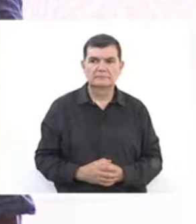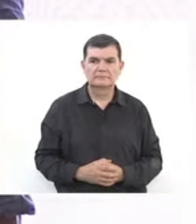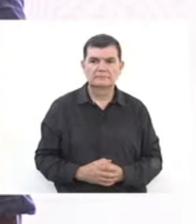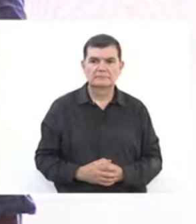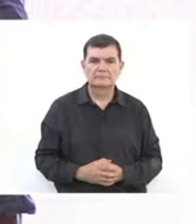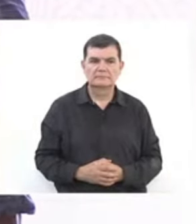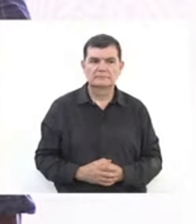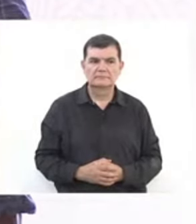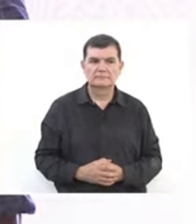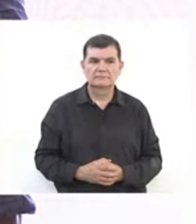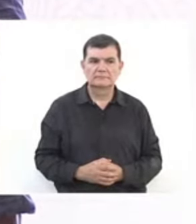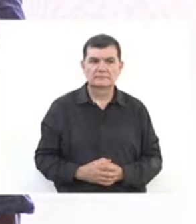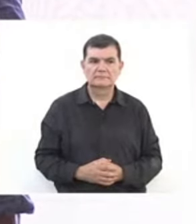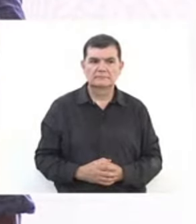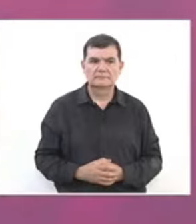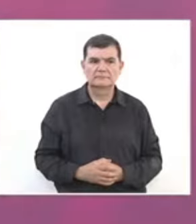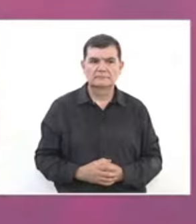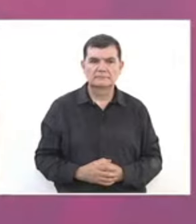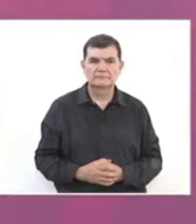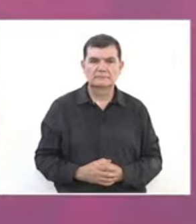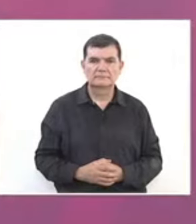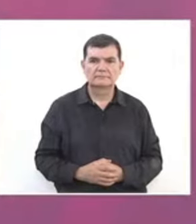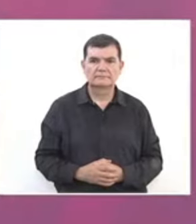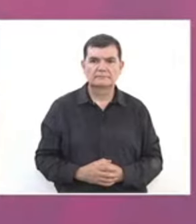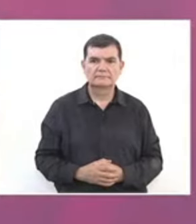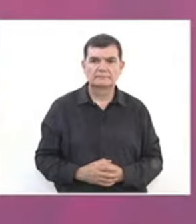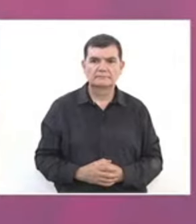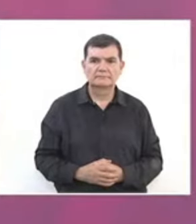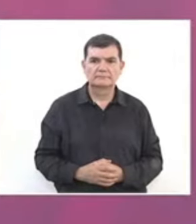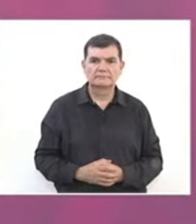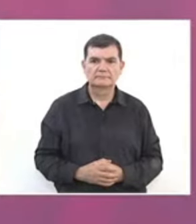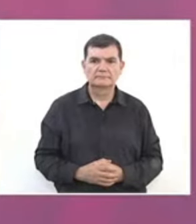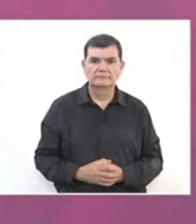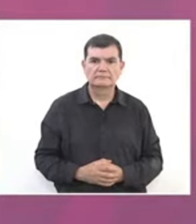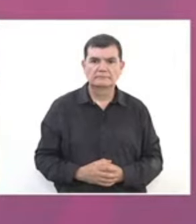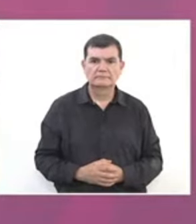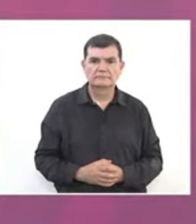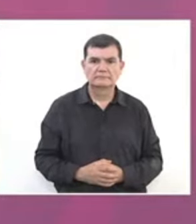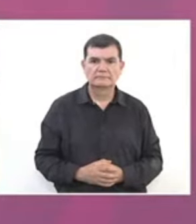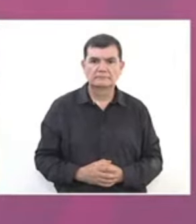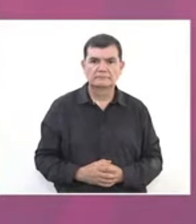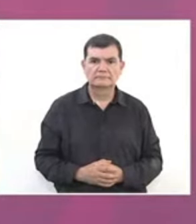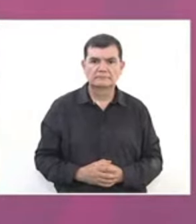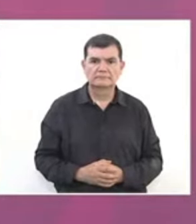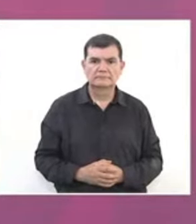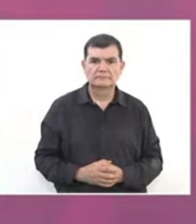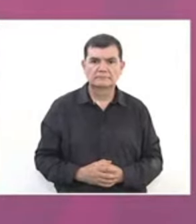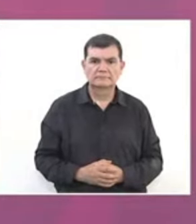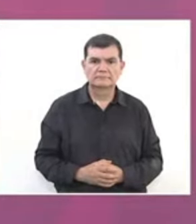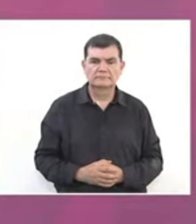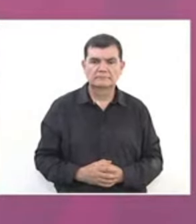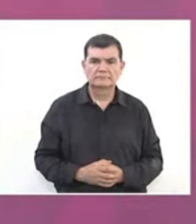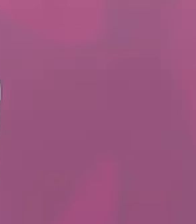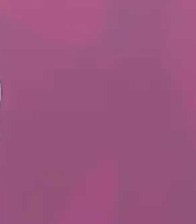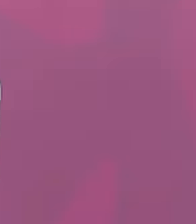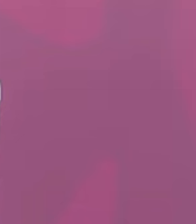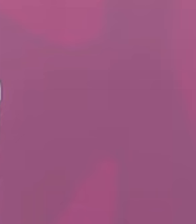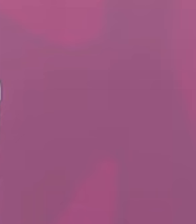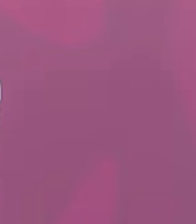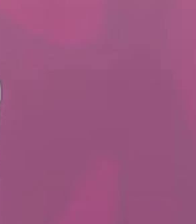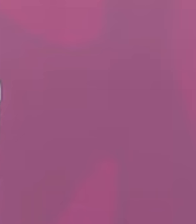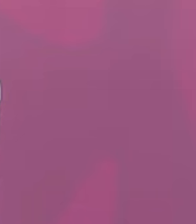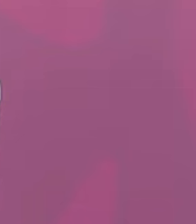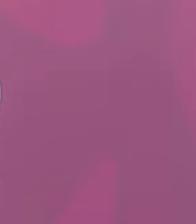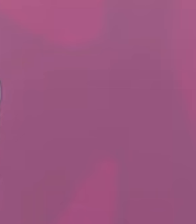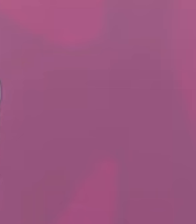ichi, vini kuño, que van a ñaku camino artesanal, ña iyo bien disco que